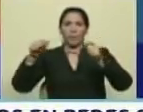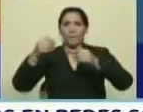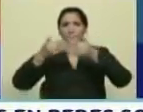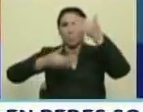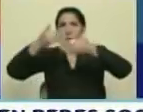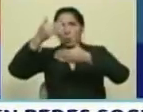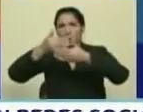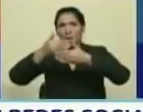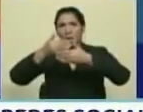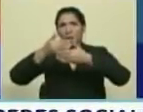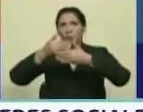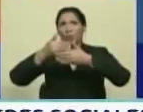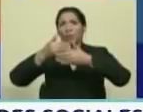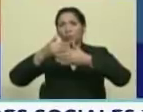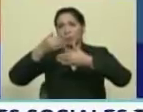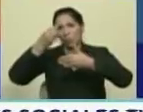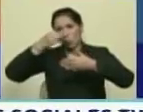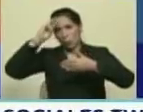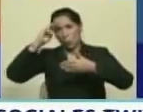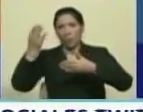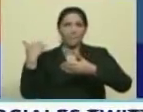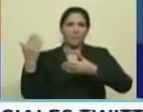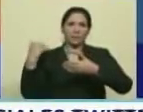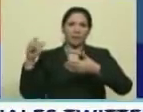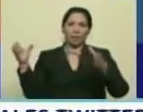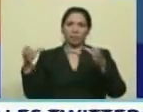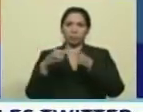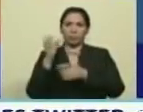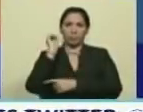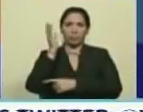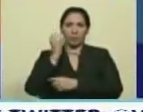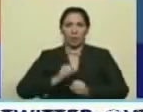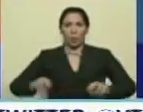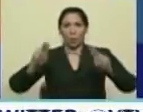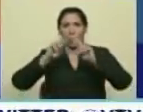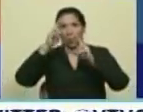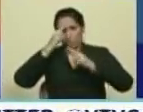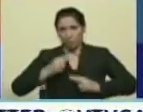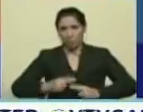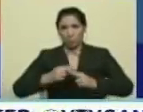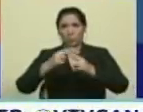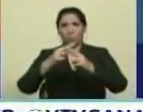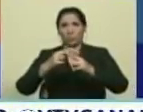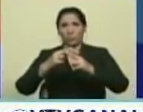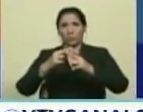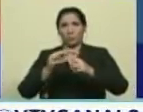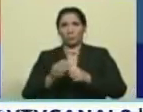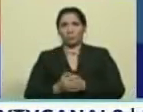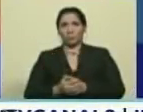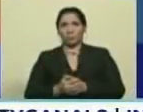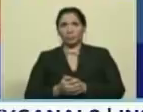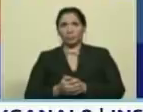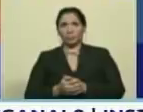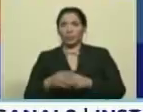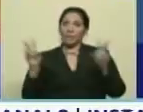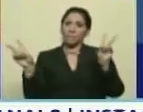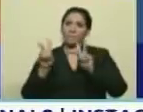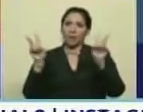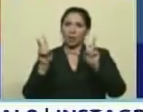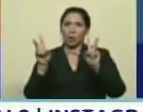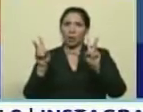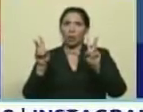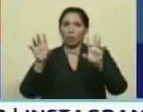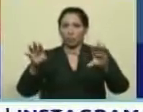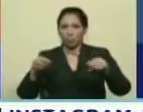pasada sesión de la Asamblea General de las Naciones Unidas. Rindo homenaje a la coherencia, al valor y la dignidad asumida por